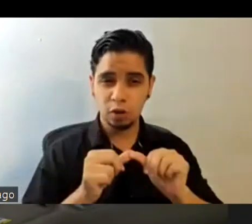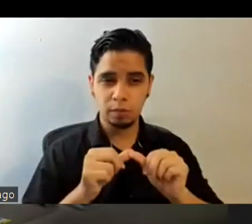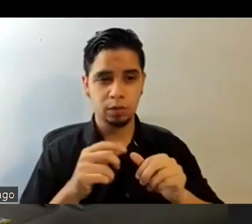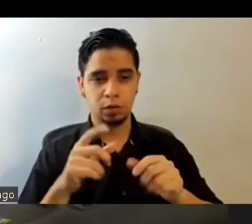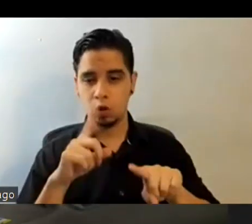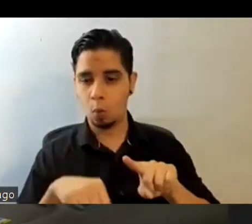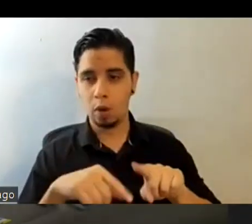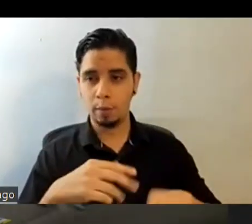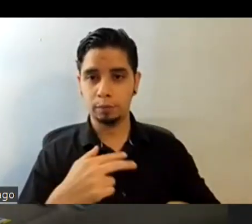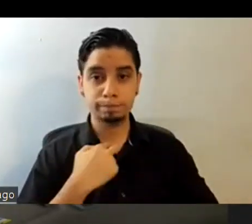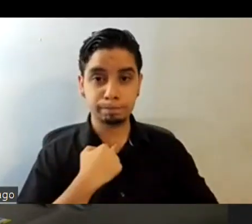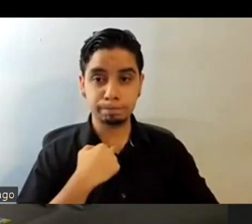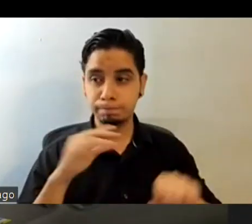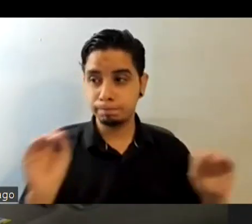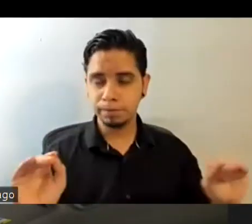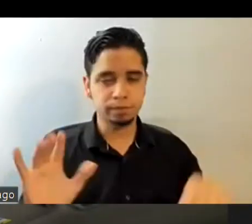quedar quietos.